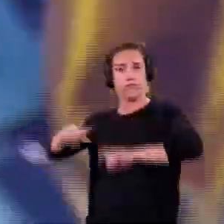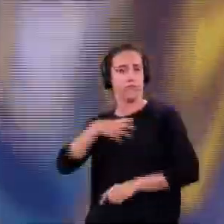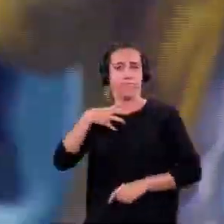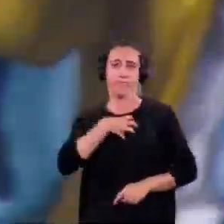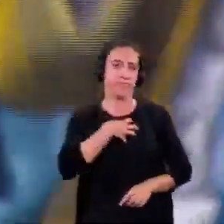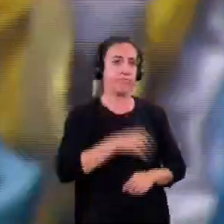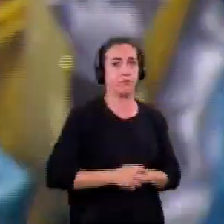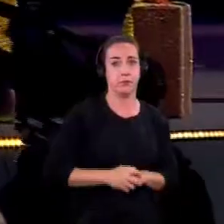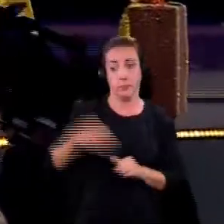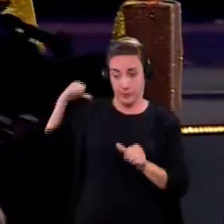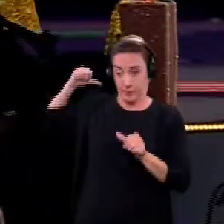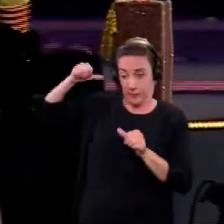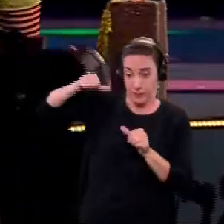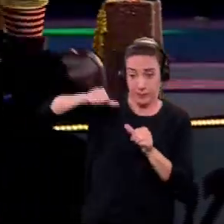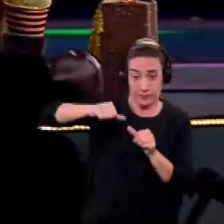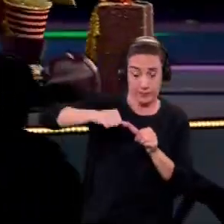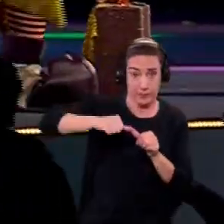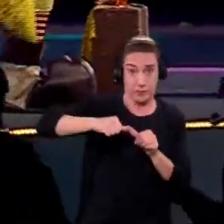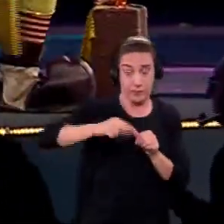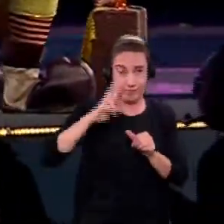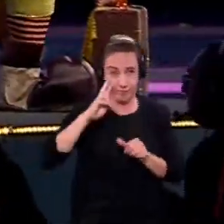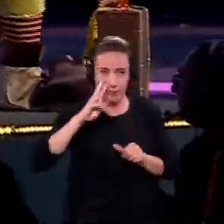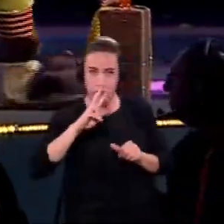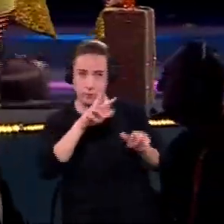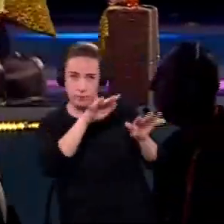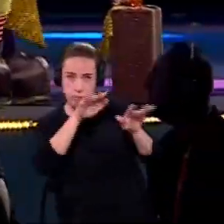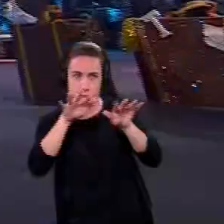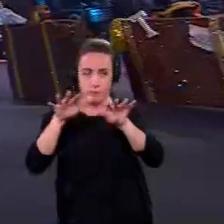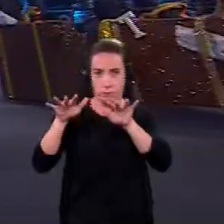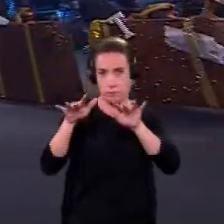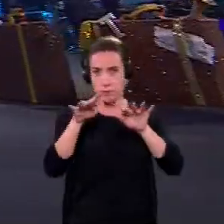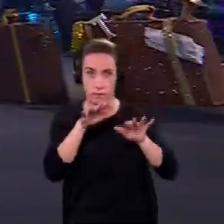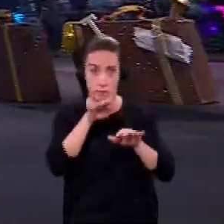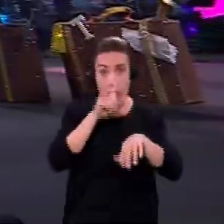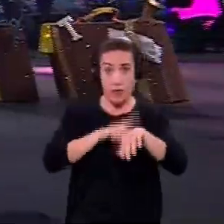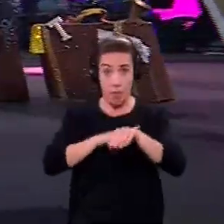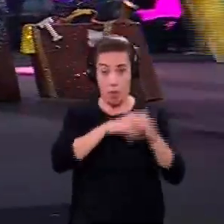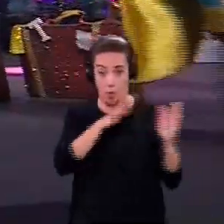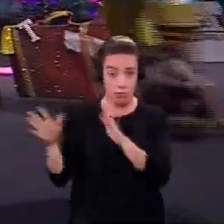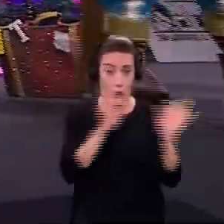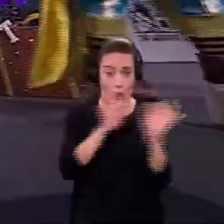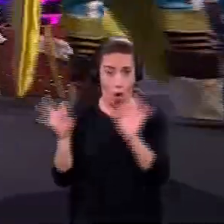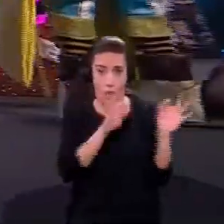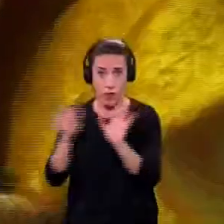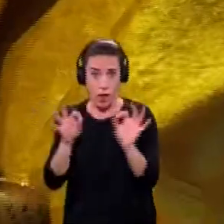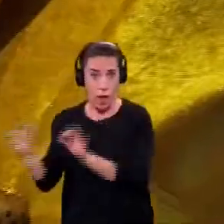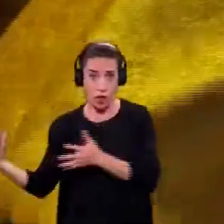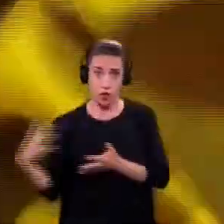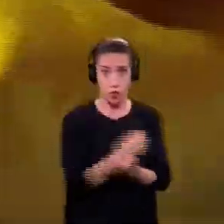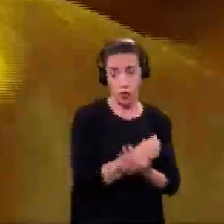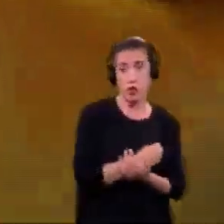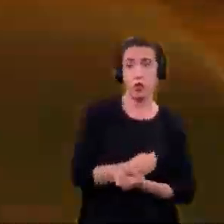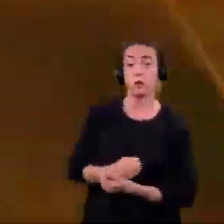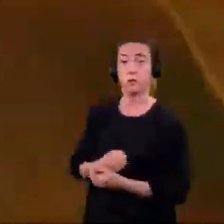atrás. Son muchos años viendo el devenir, el tiempo pone todo en su lugar.